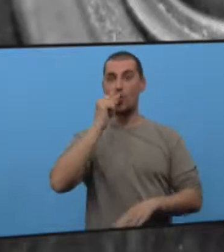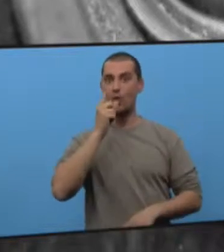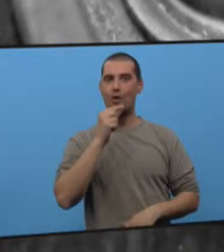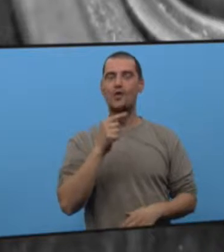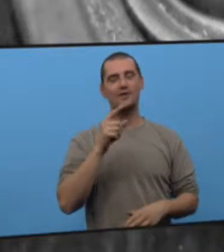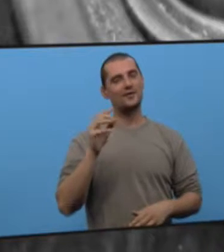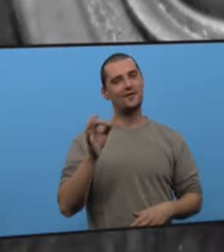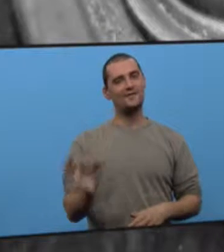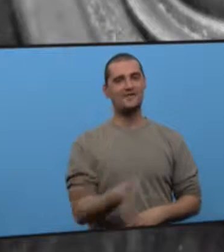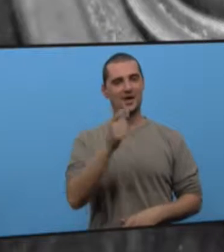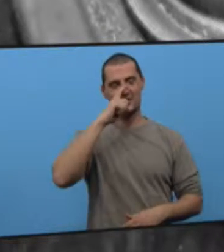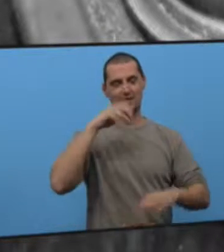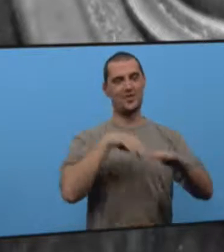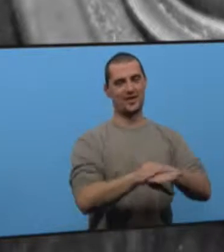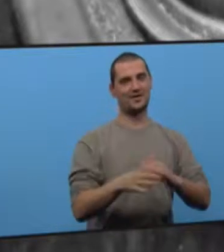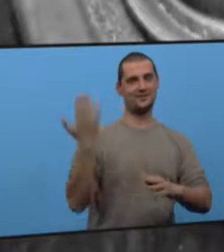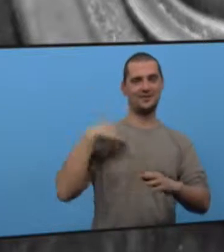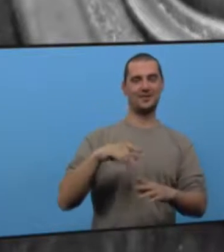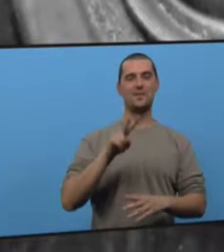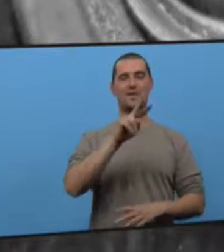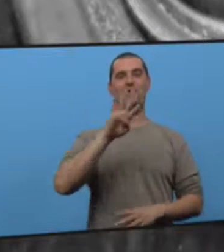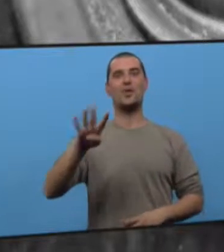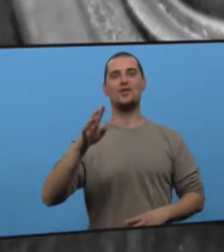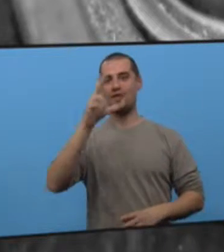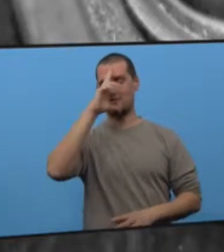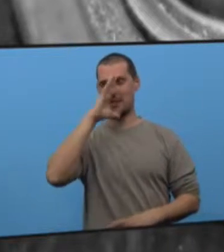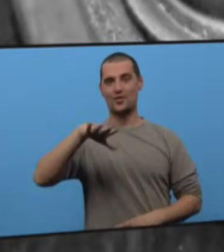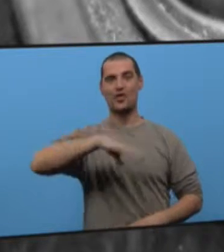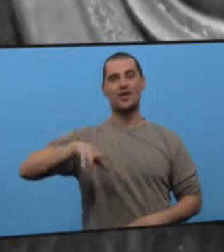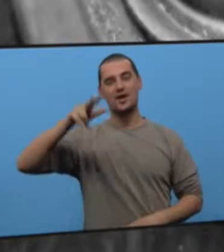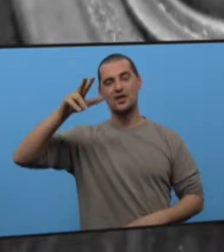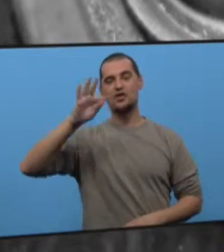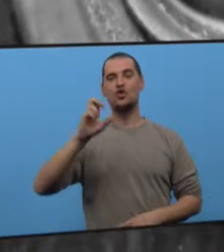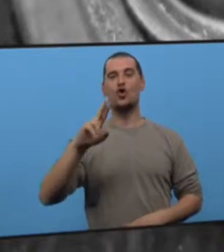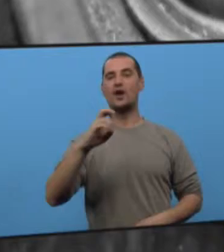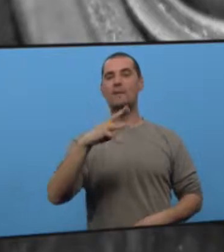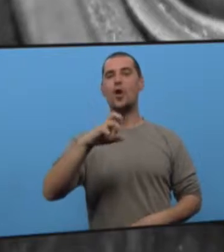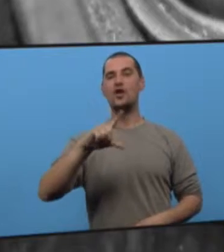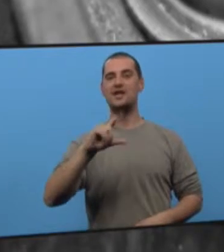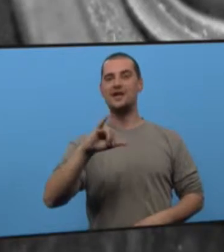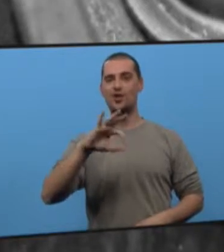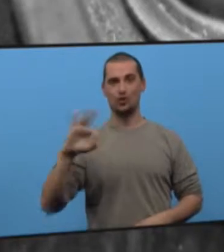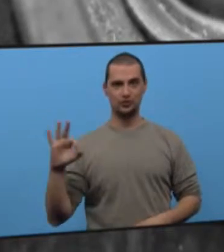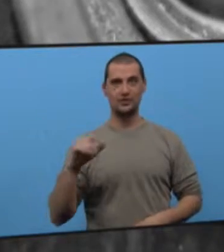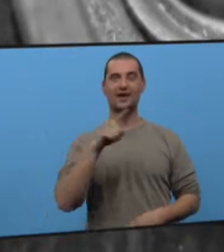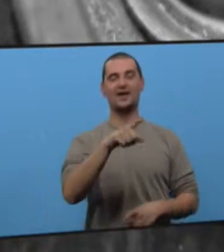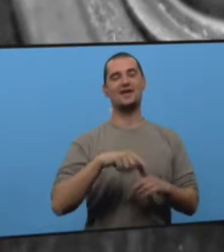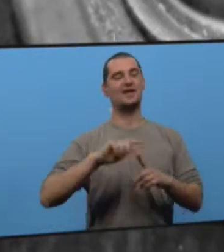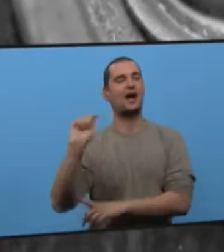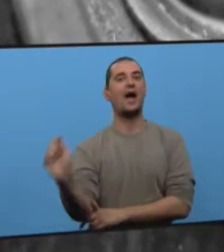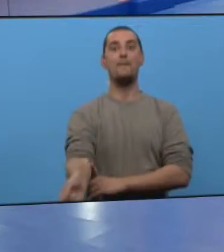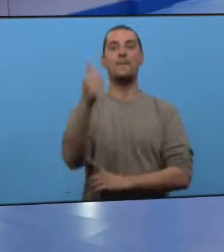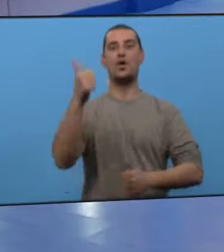aconteceu o pasado 24 de febreiro en Torremolinos. Alí foron participar no Campeonato de Europa de Baile